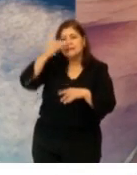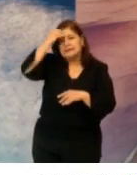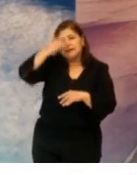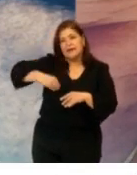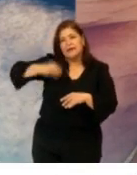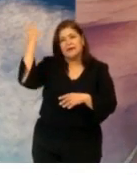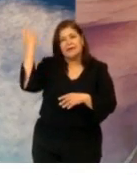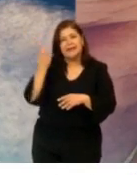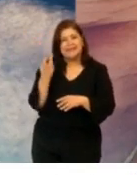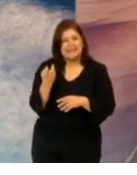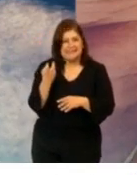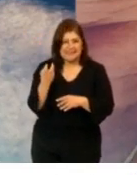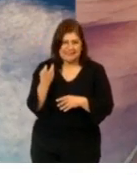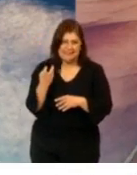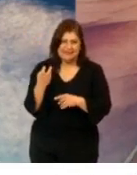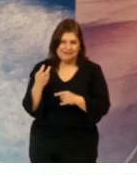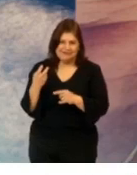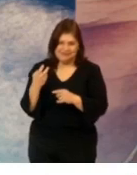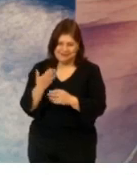esta generación.